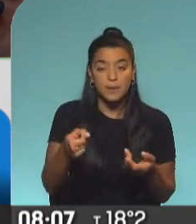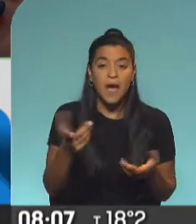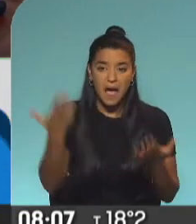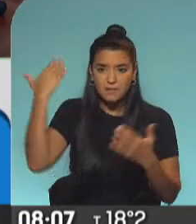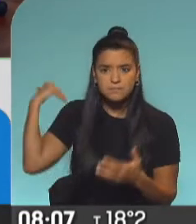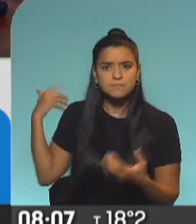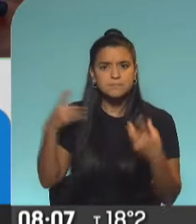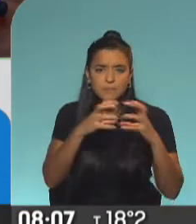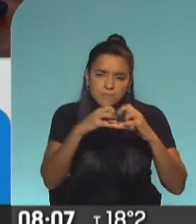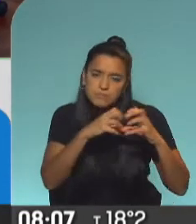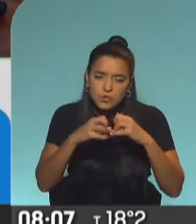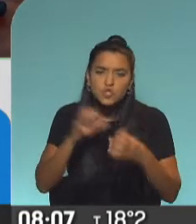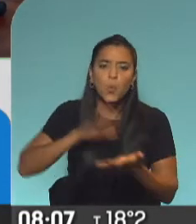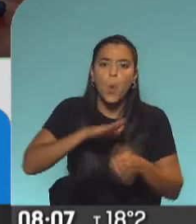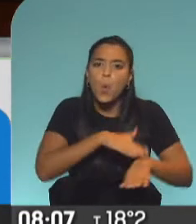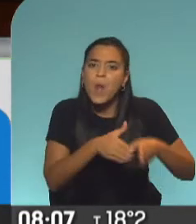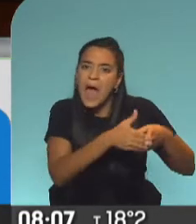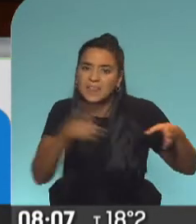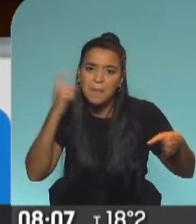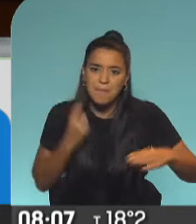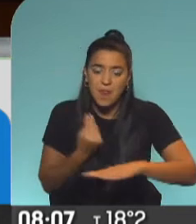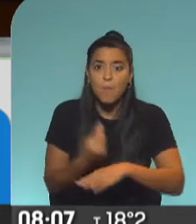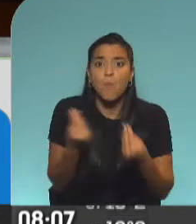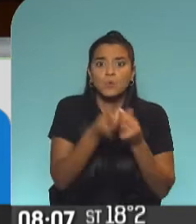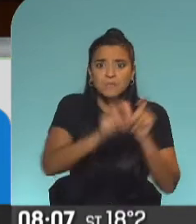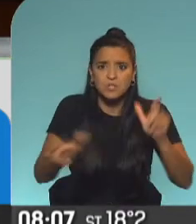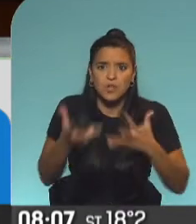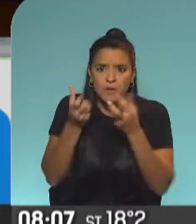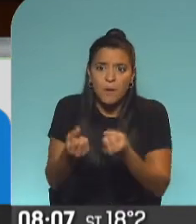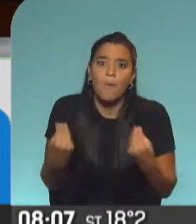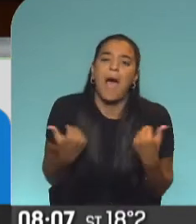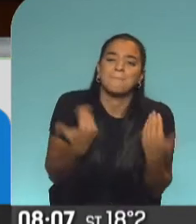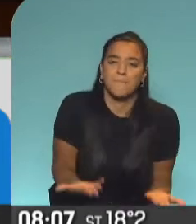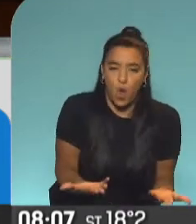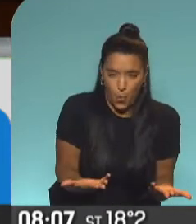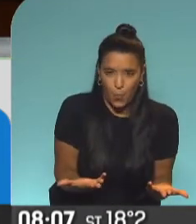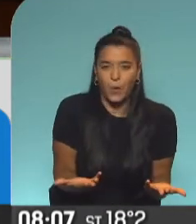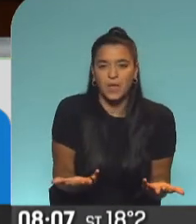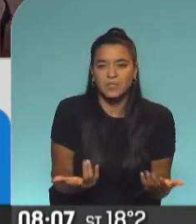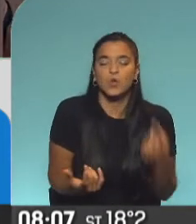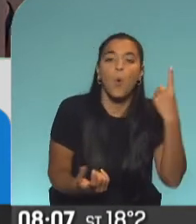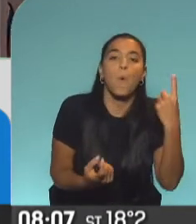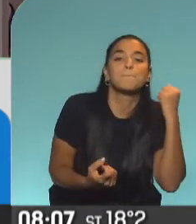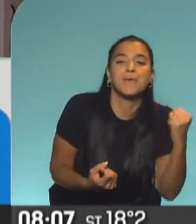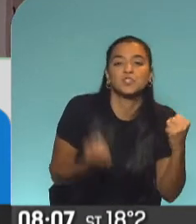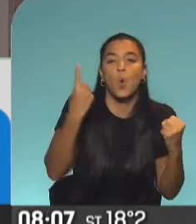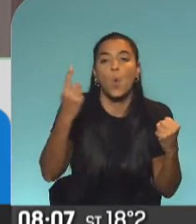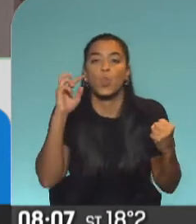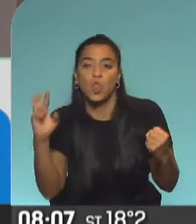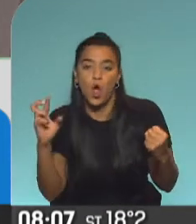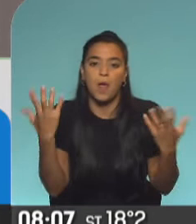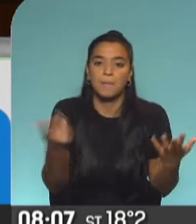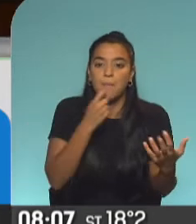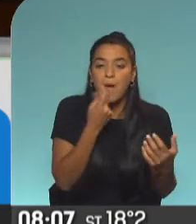discutía durante el menemismo. Bueno, no, sí, de hecho mucha gente la defendía porque, bueno, sacaron provecho de ese escenario, el famoso un peso, un dólar, bueno, los que